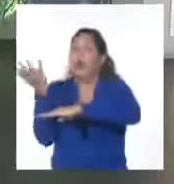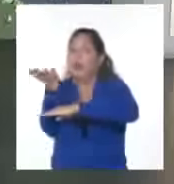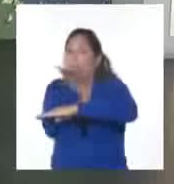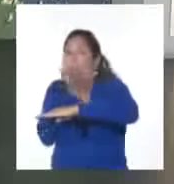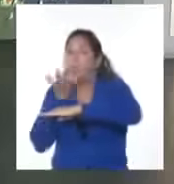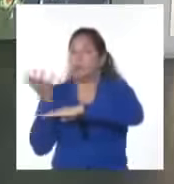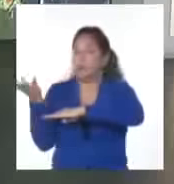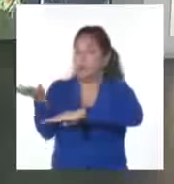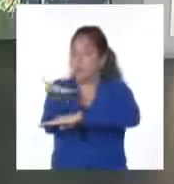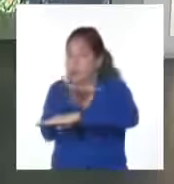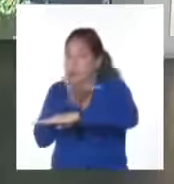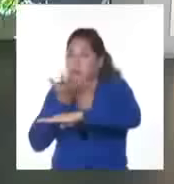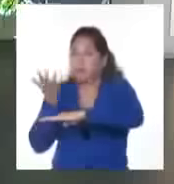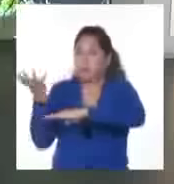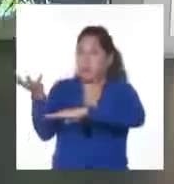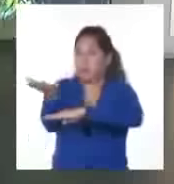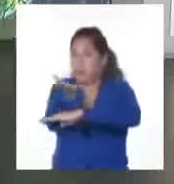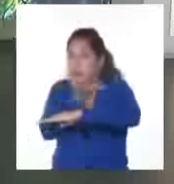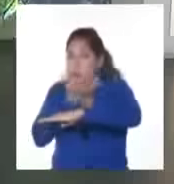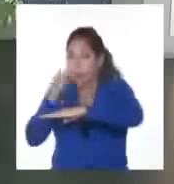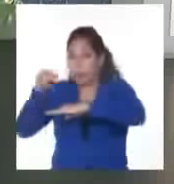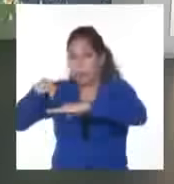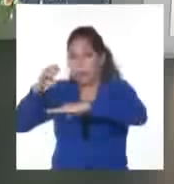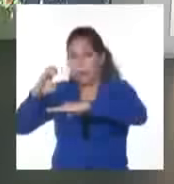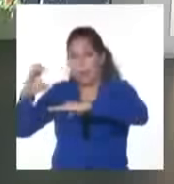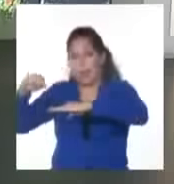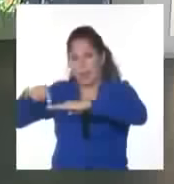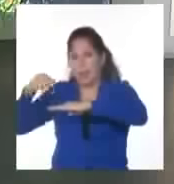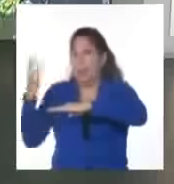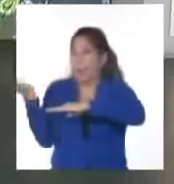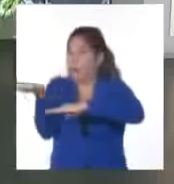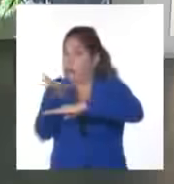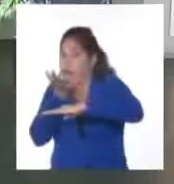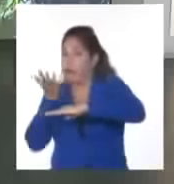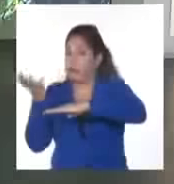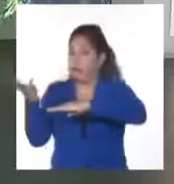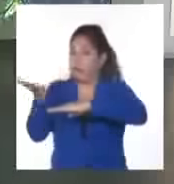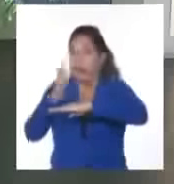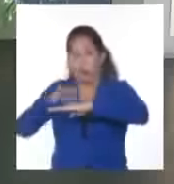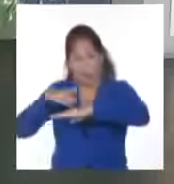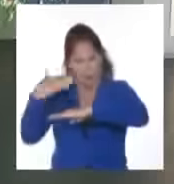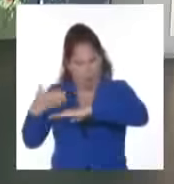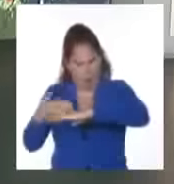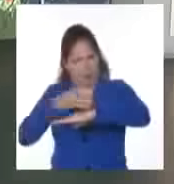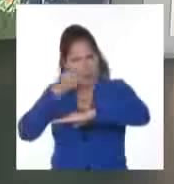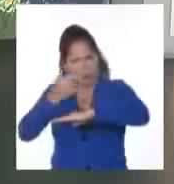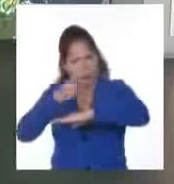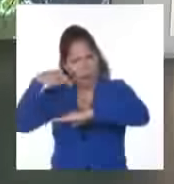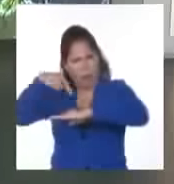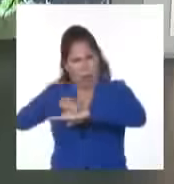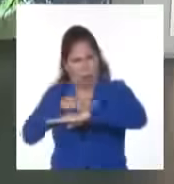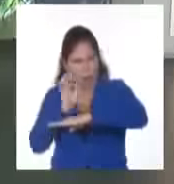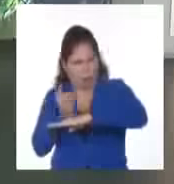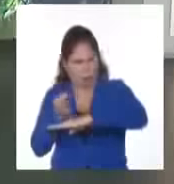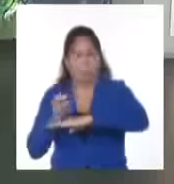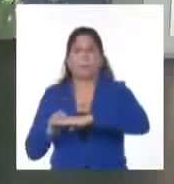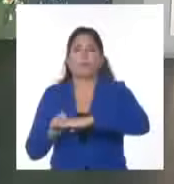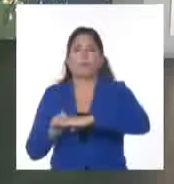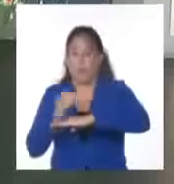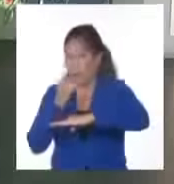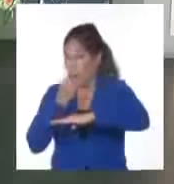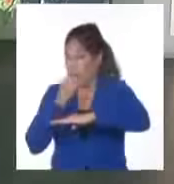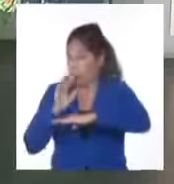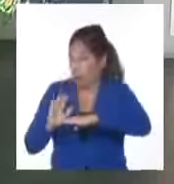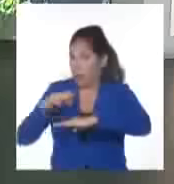fuertes en la zona más occidental de Cuba. Y eso lo vamos a ver dentro de un momento. Y en cuanto a